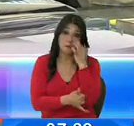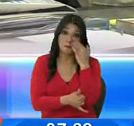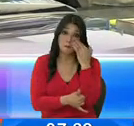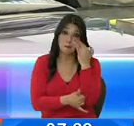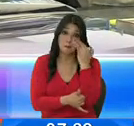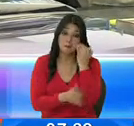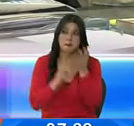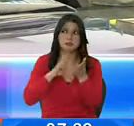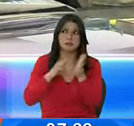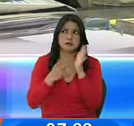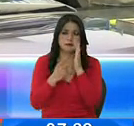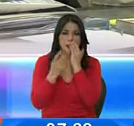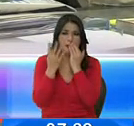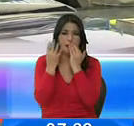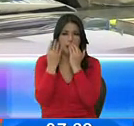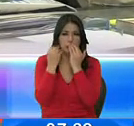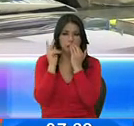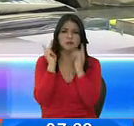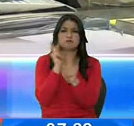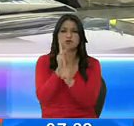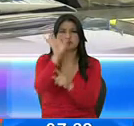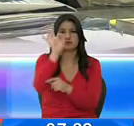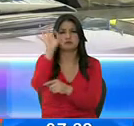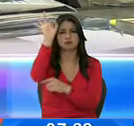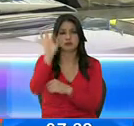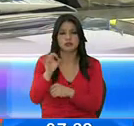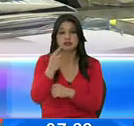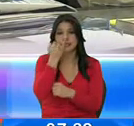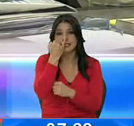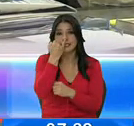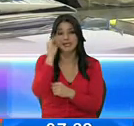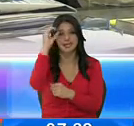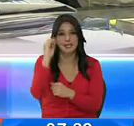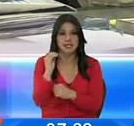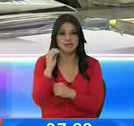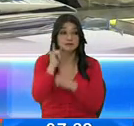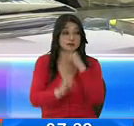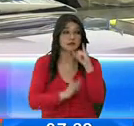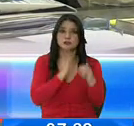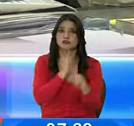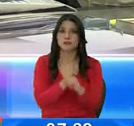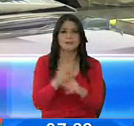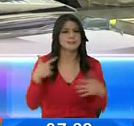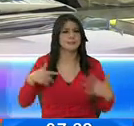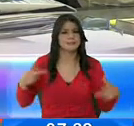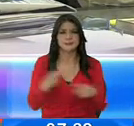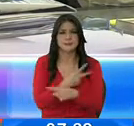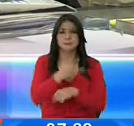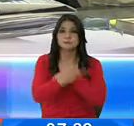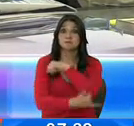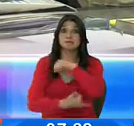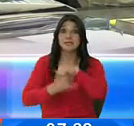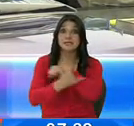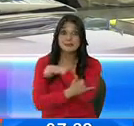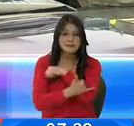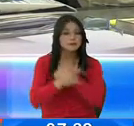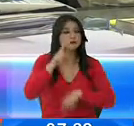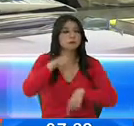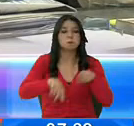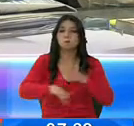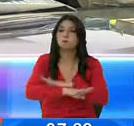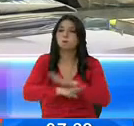14 puntos porcentuales de las tasas de interés por sobre la tasa internacional hace que el país se tornaría inviable